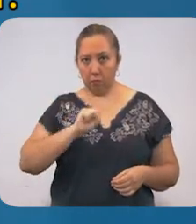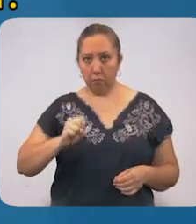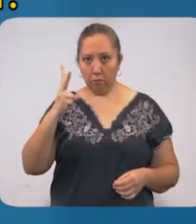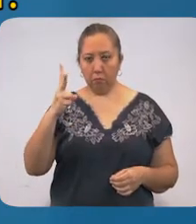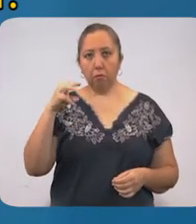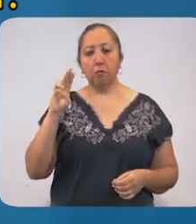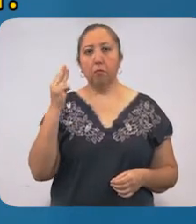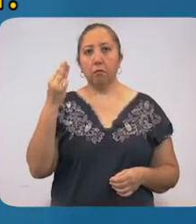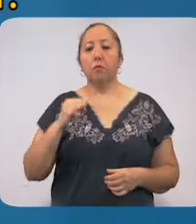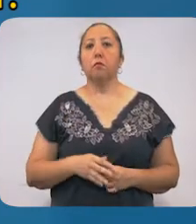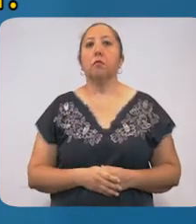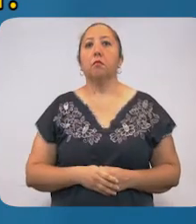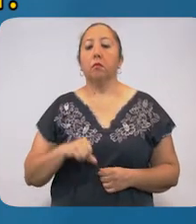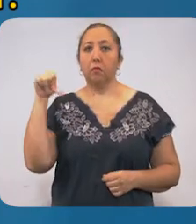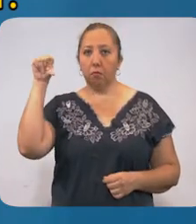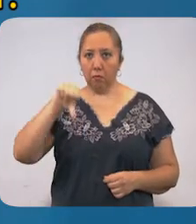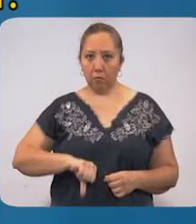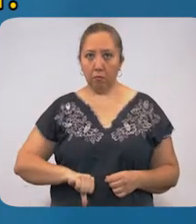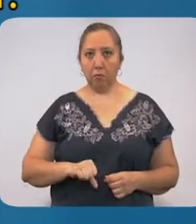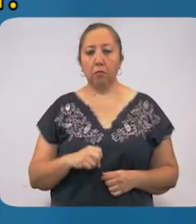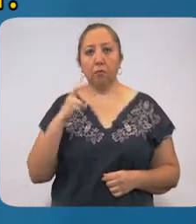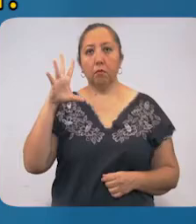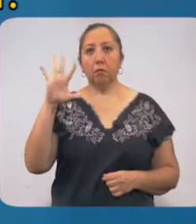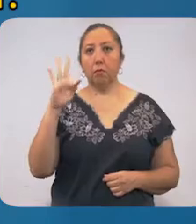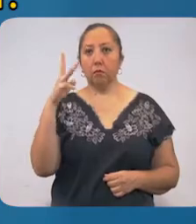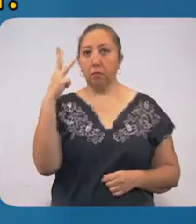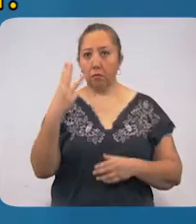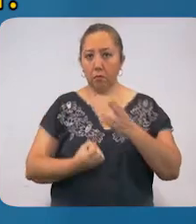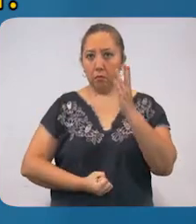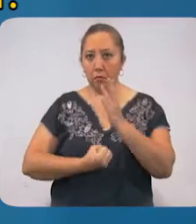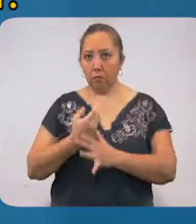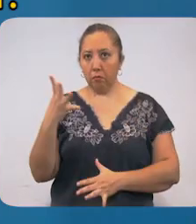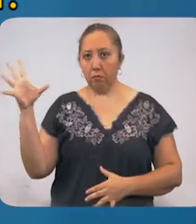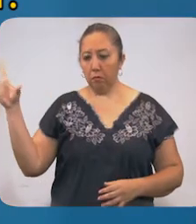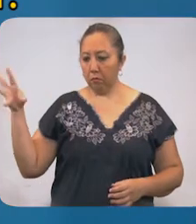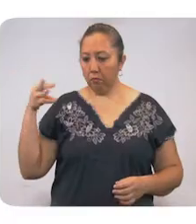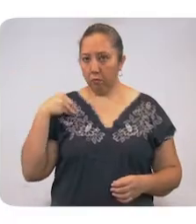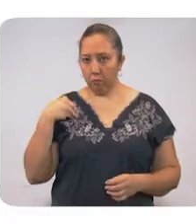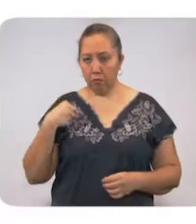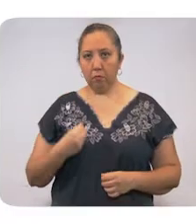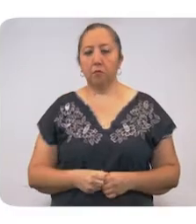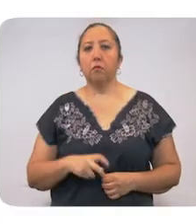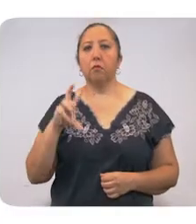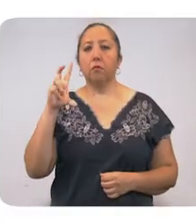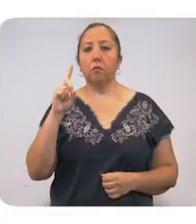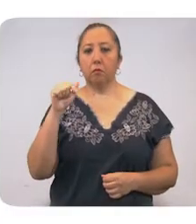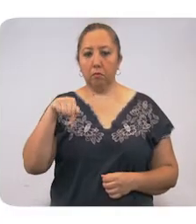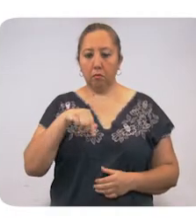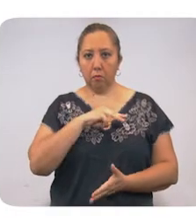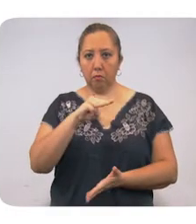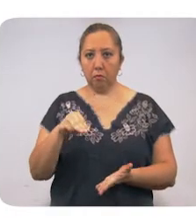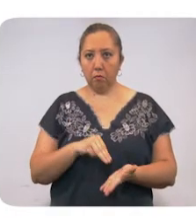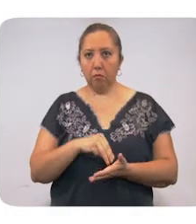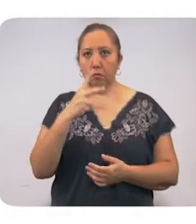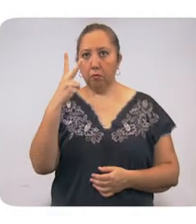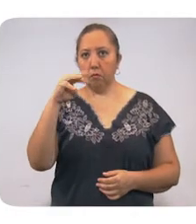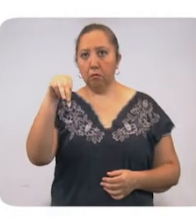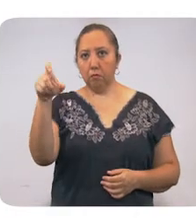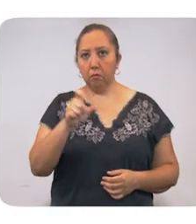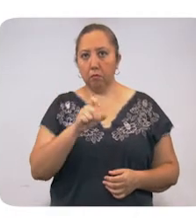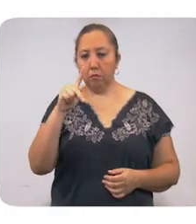2 de mayo hoy se detectaron 43 nuevos contagios de coronavirus treinta y mérida doce en maxcanú